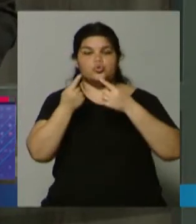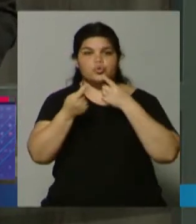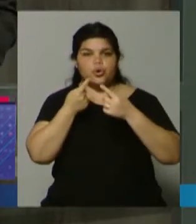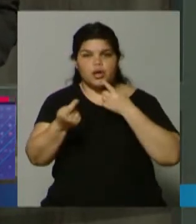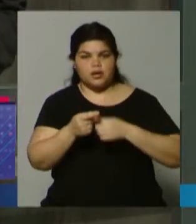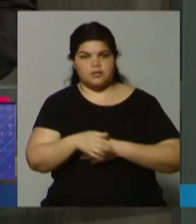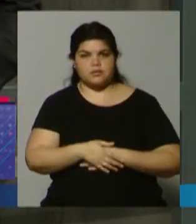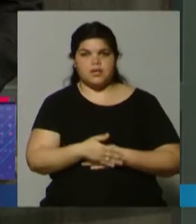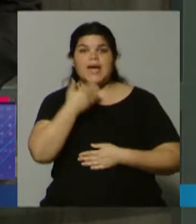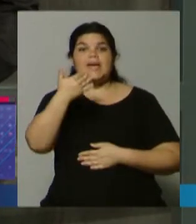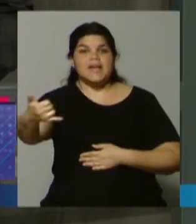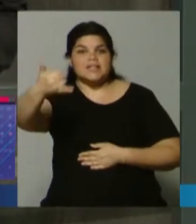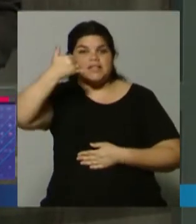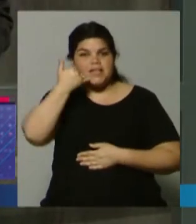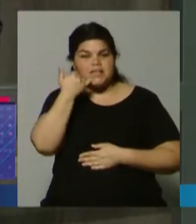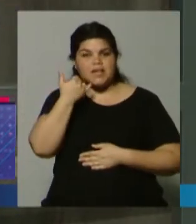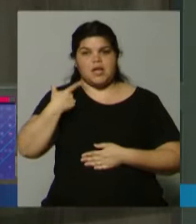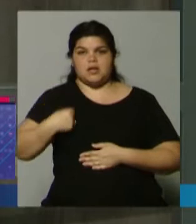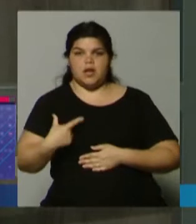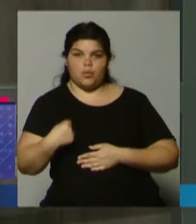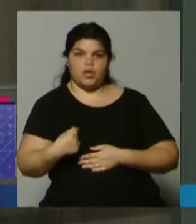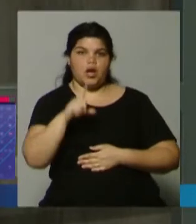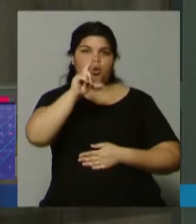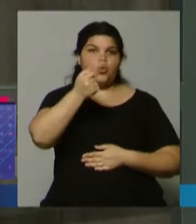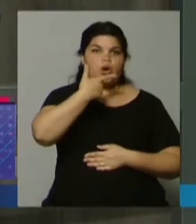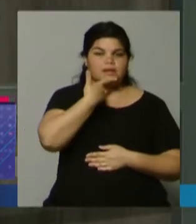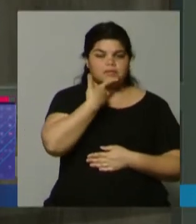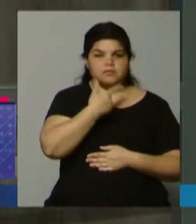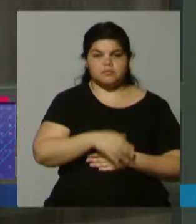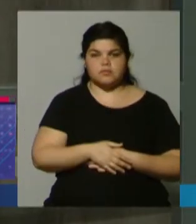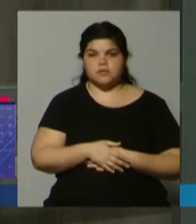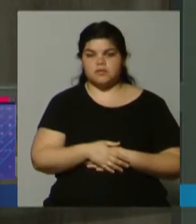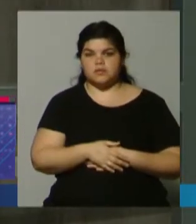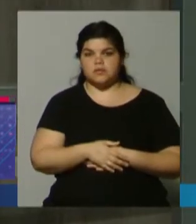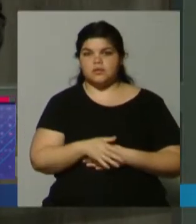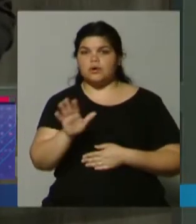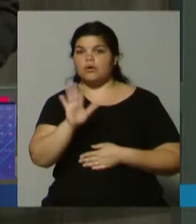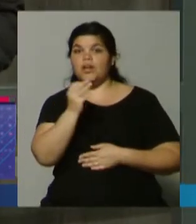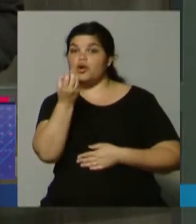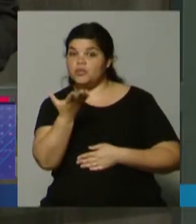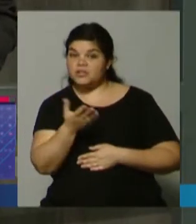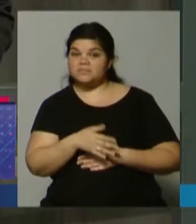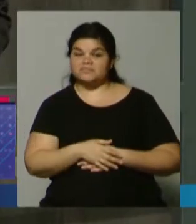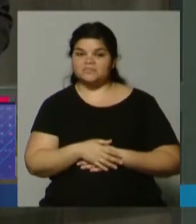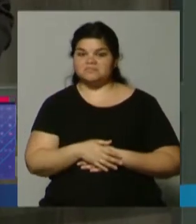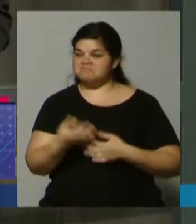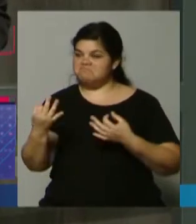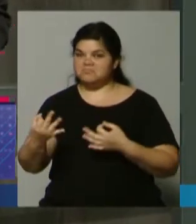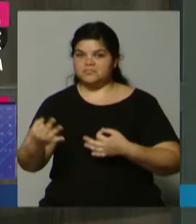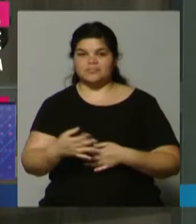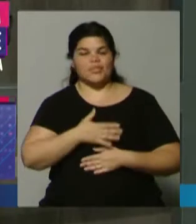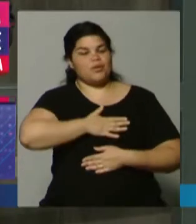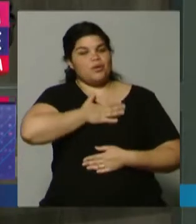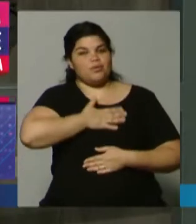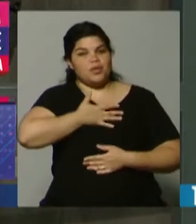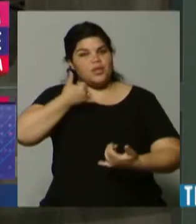Marta, muchas gracias por atendernos. Claudia y Lucas te saludan. Hola, Claudia, Lucas, ¿cómo están? Bueno, Muy bien. un placer poder charlar algunos